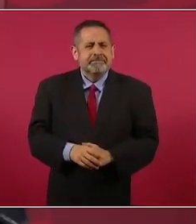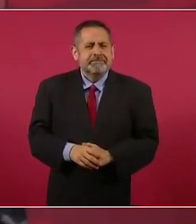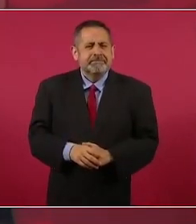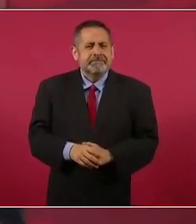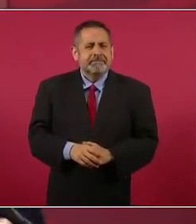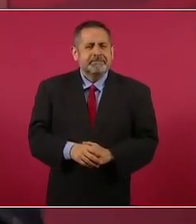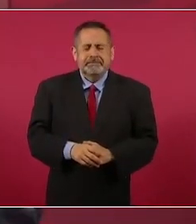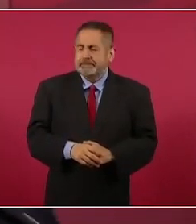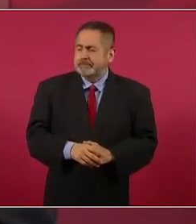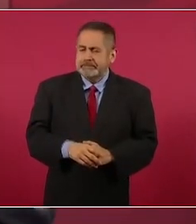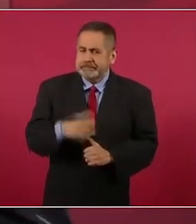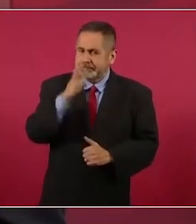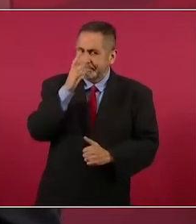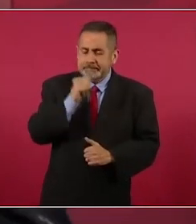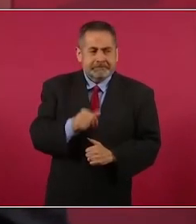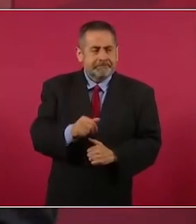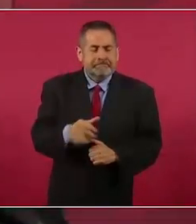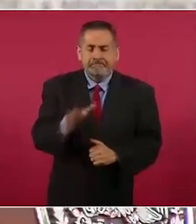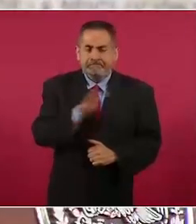Pero lo increíble